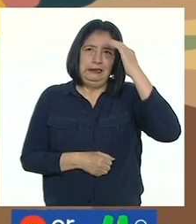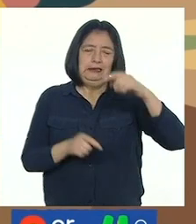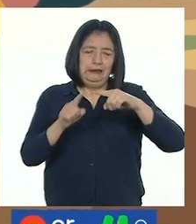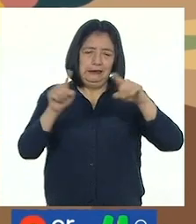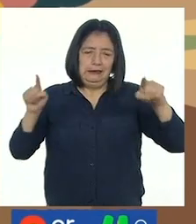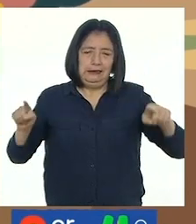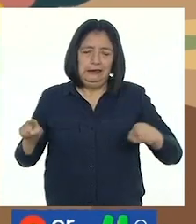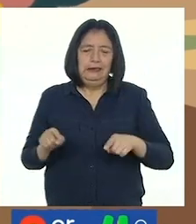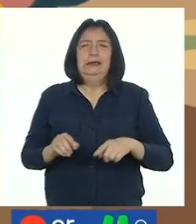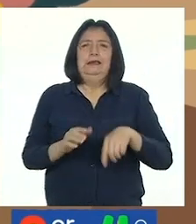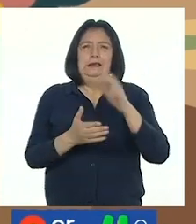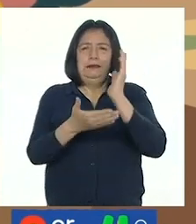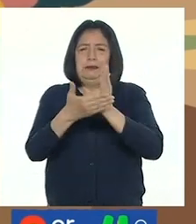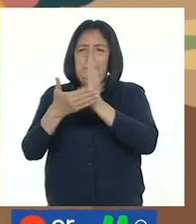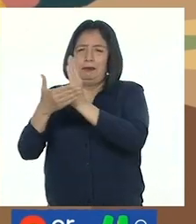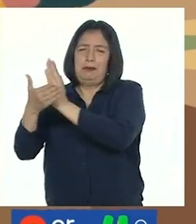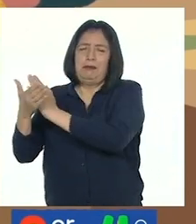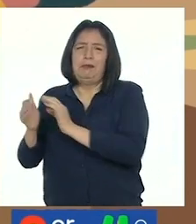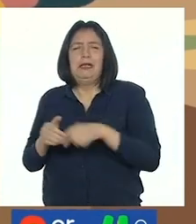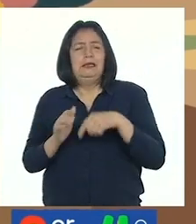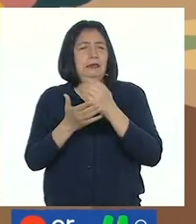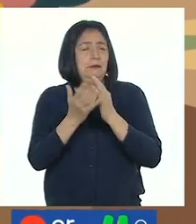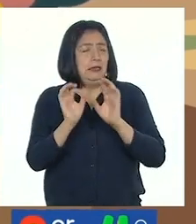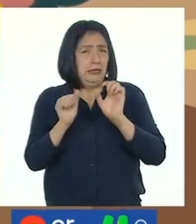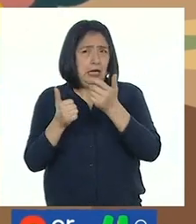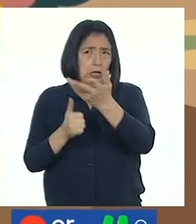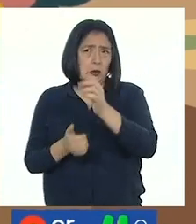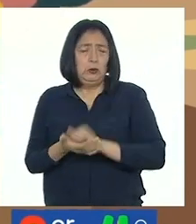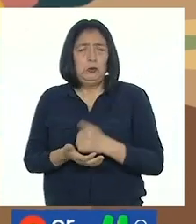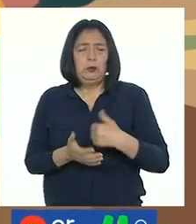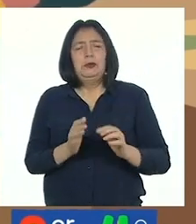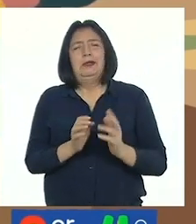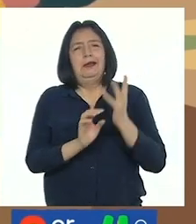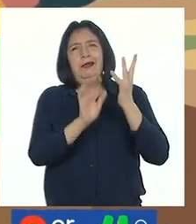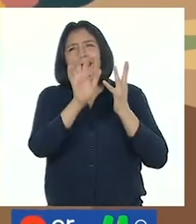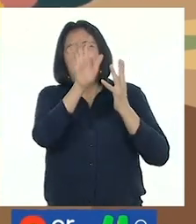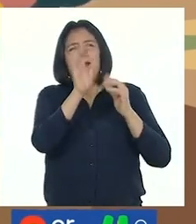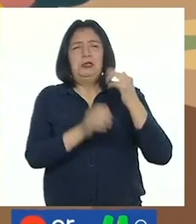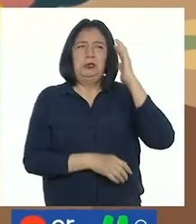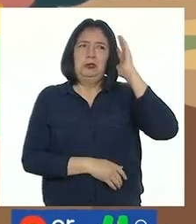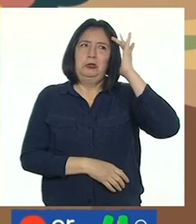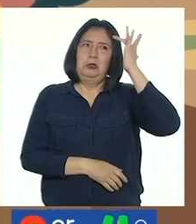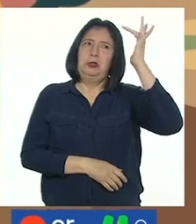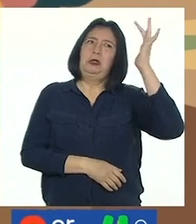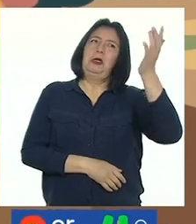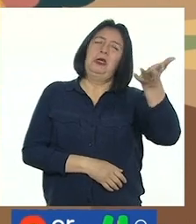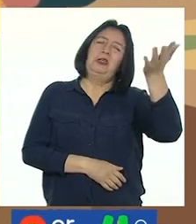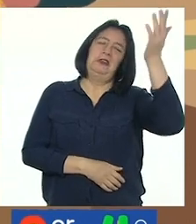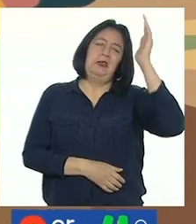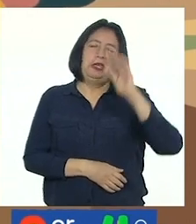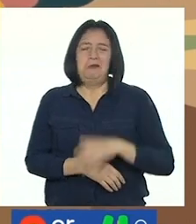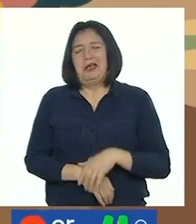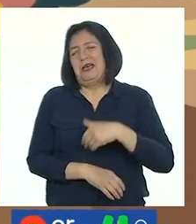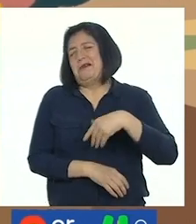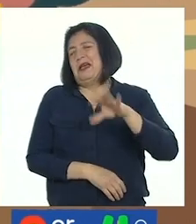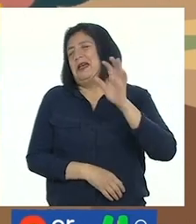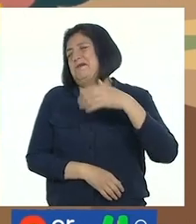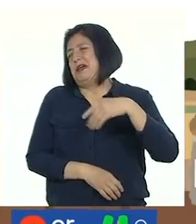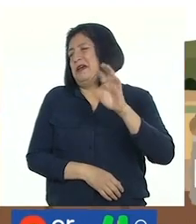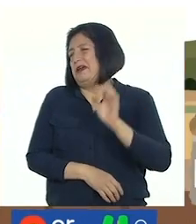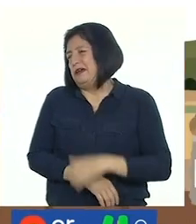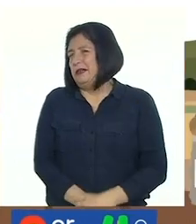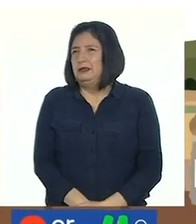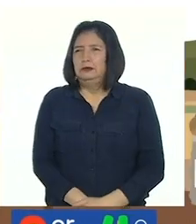terrenos en partes iguales! ¡Ahora eres el cactus más inteligente, seguro! ¡Bla, bla,